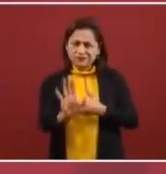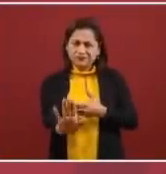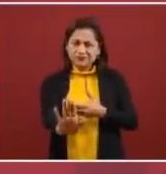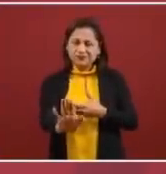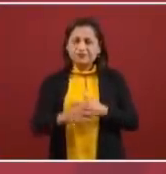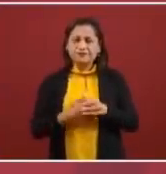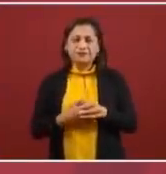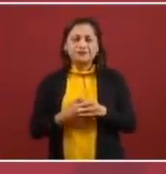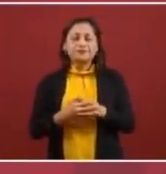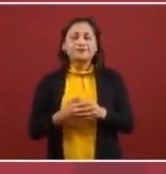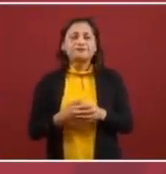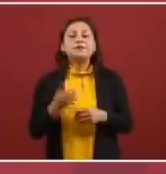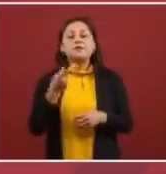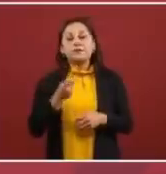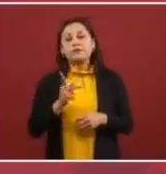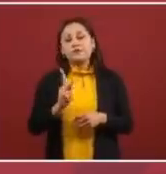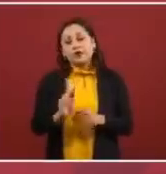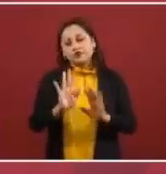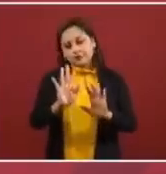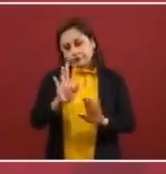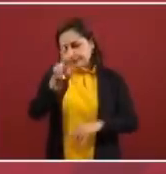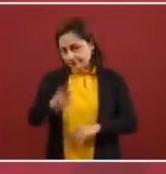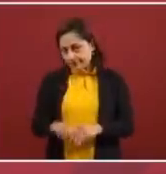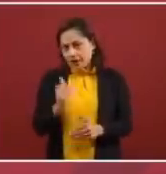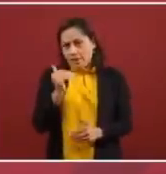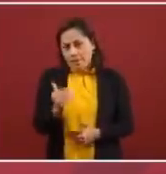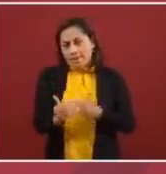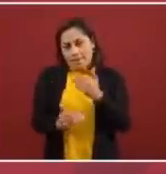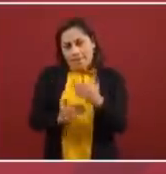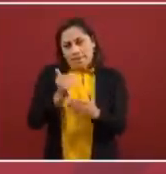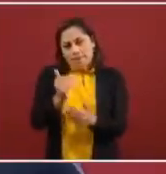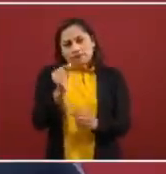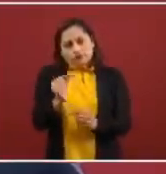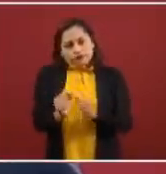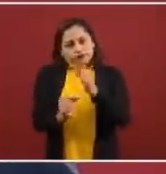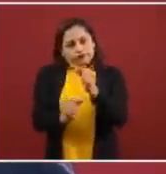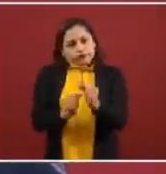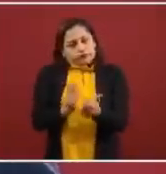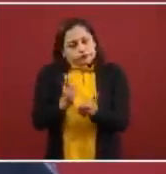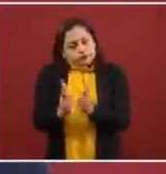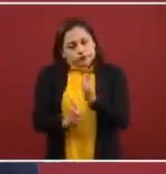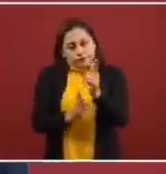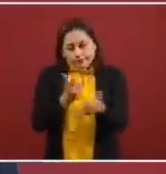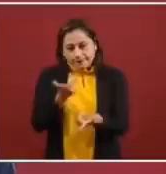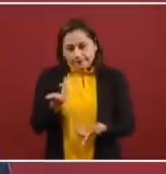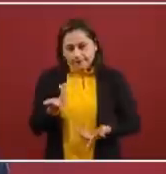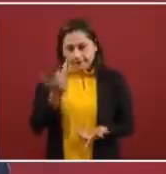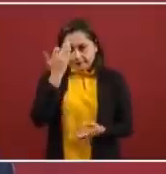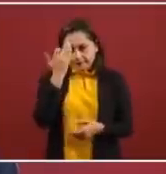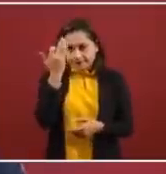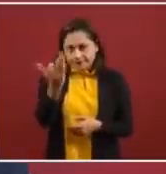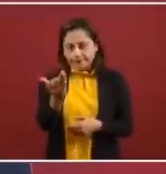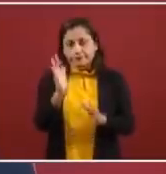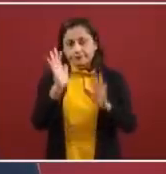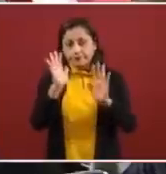pero esto es un proceso lleva tiempo yo creo que lo del